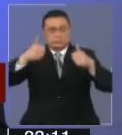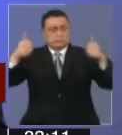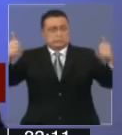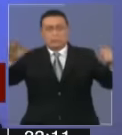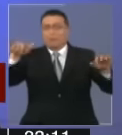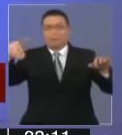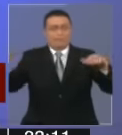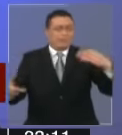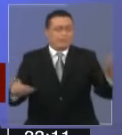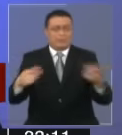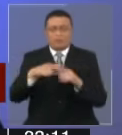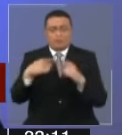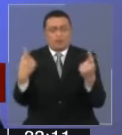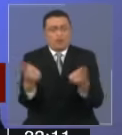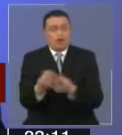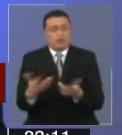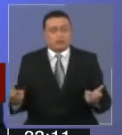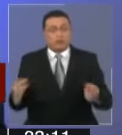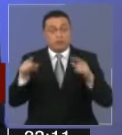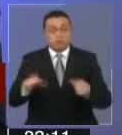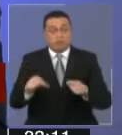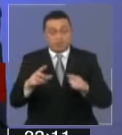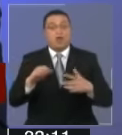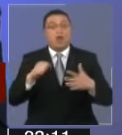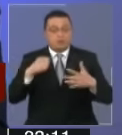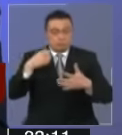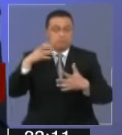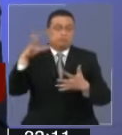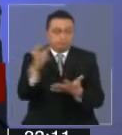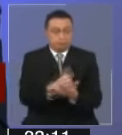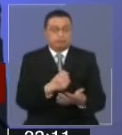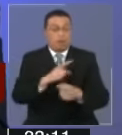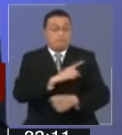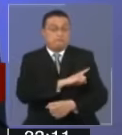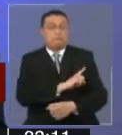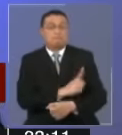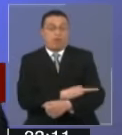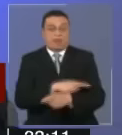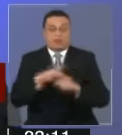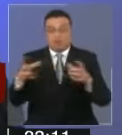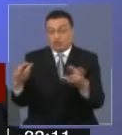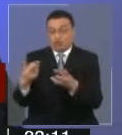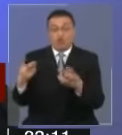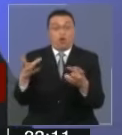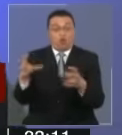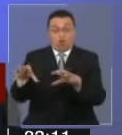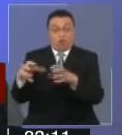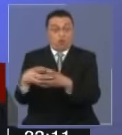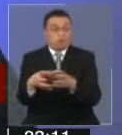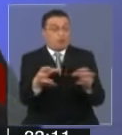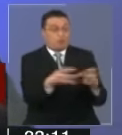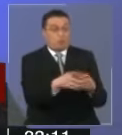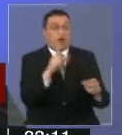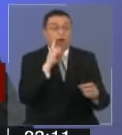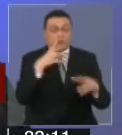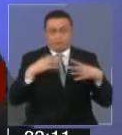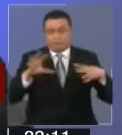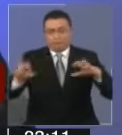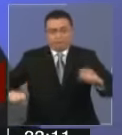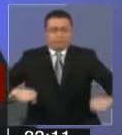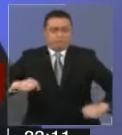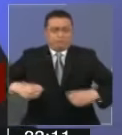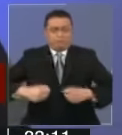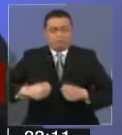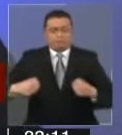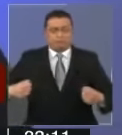decadencia. Si van a estar a la altura de poder golpear y usurpar el poder de una élite que en realidad ya no tiene, ya está exánime y que